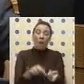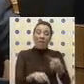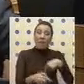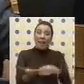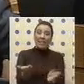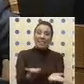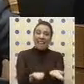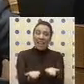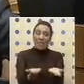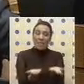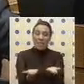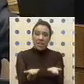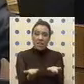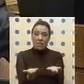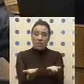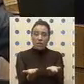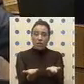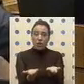servicios,